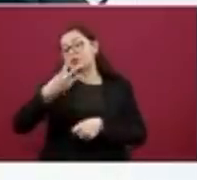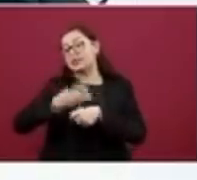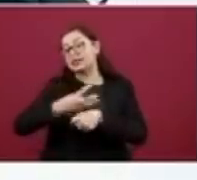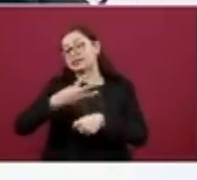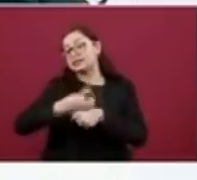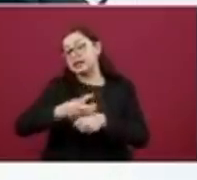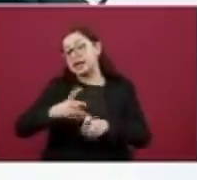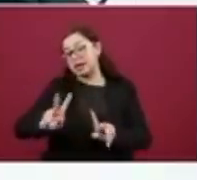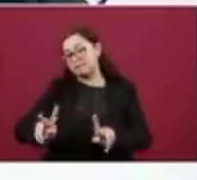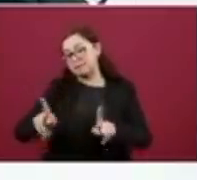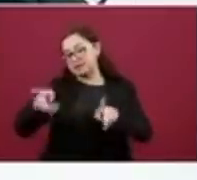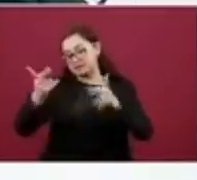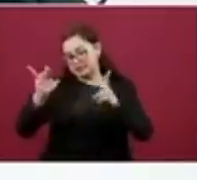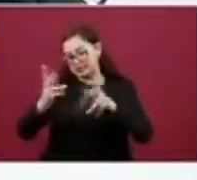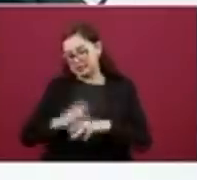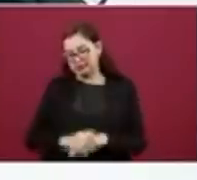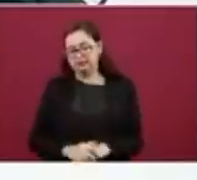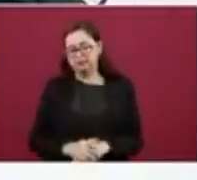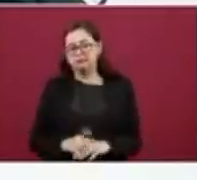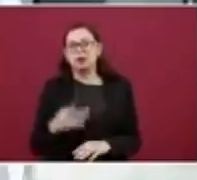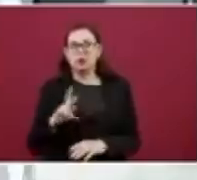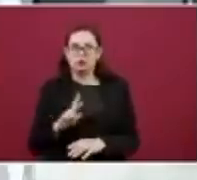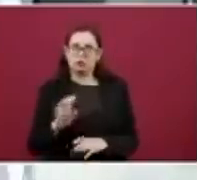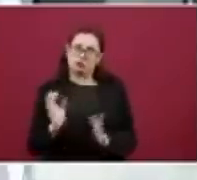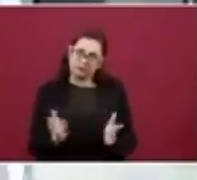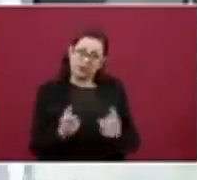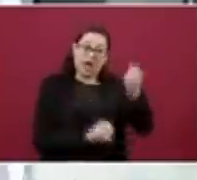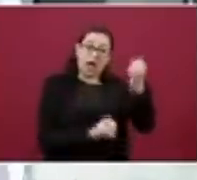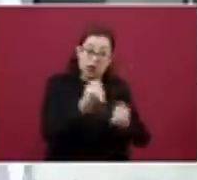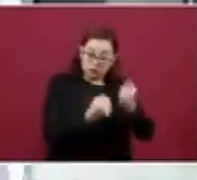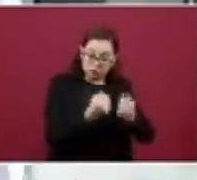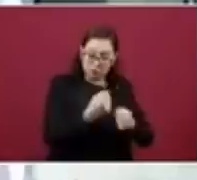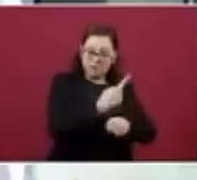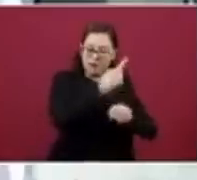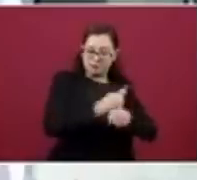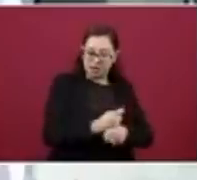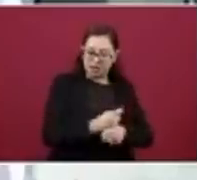va a ser la segunda subasta.